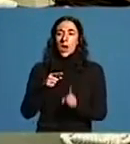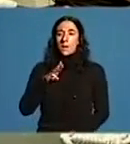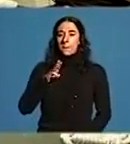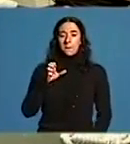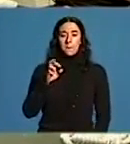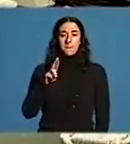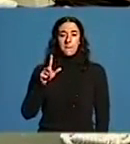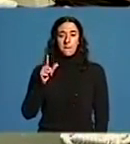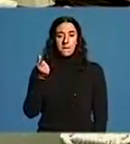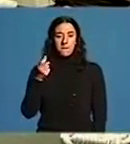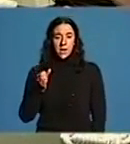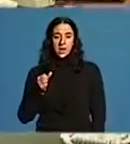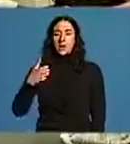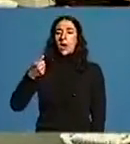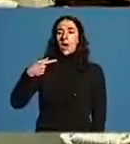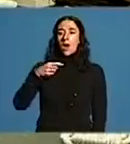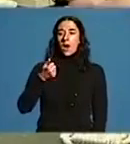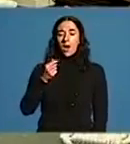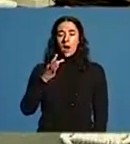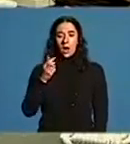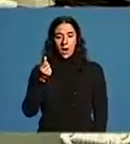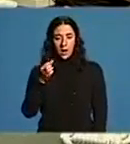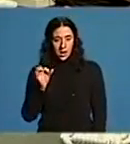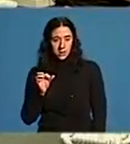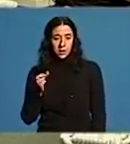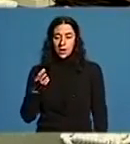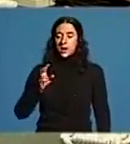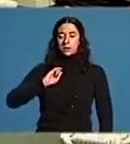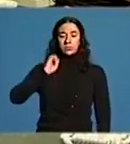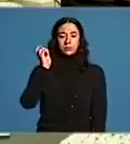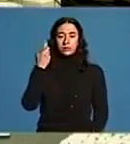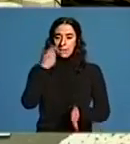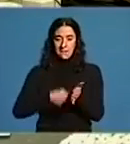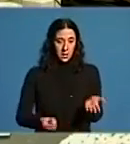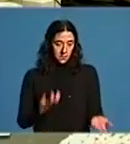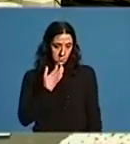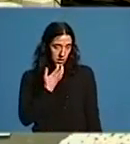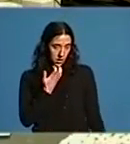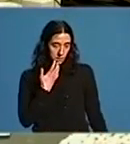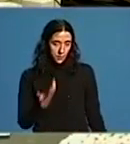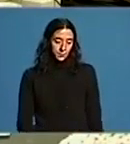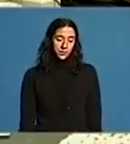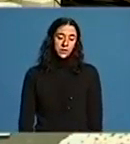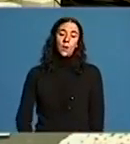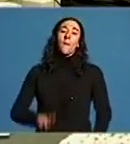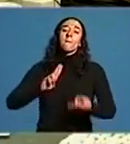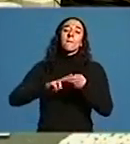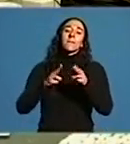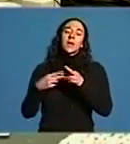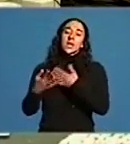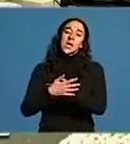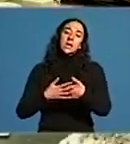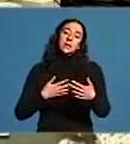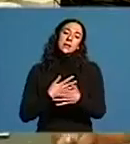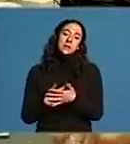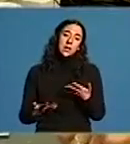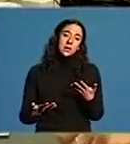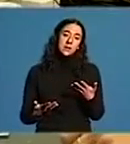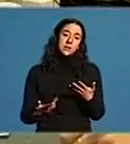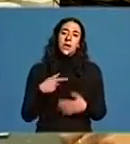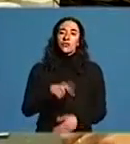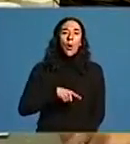sabe como sacarlle o mellor partido á composición dos seus deseños baseados en pedrería. E hacemos pues todo tipo de